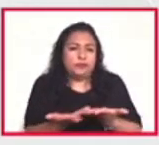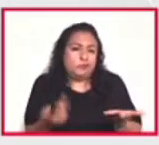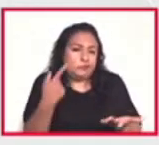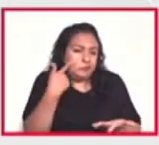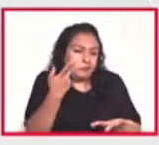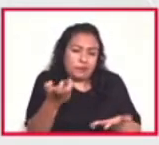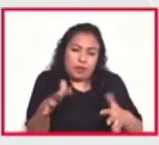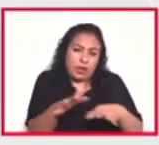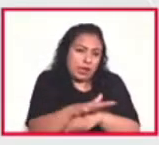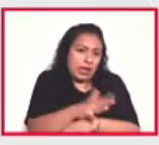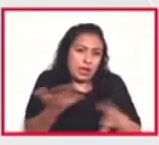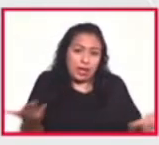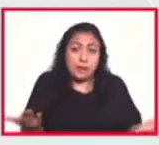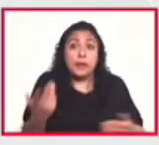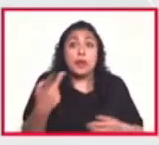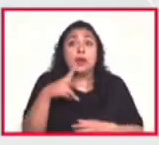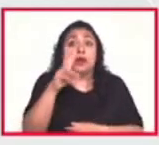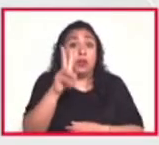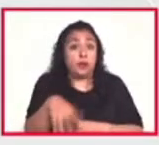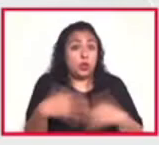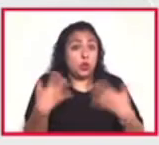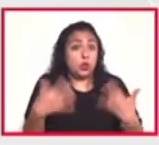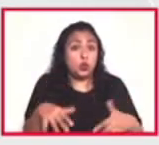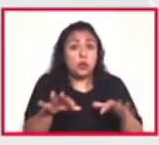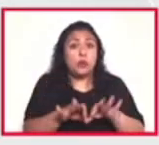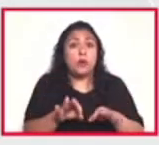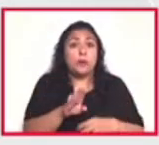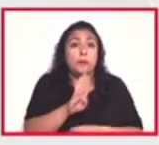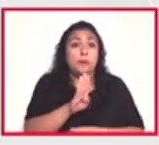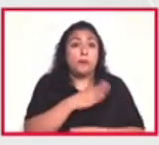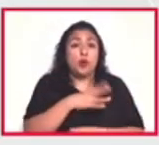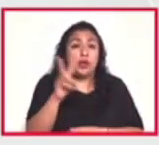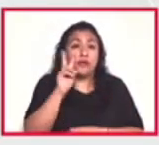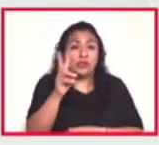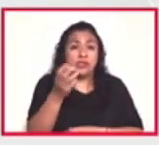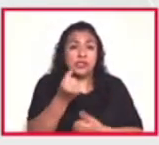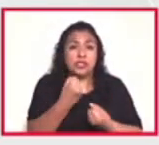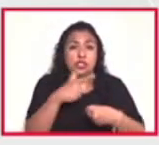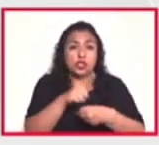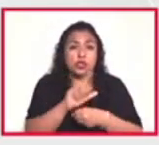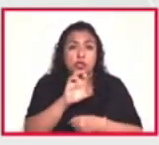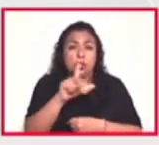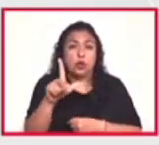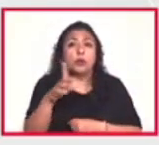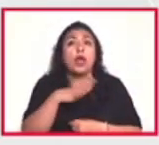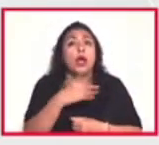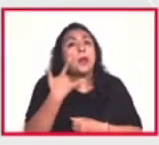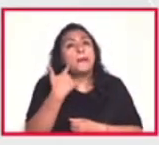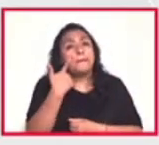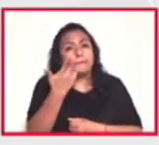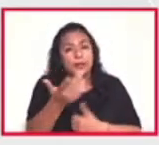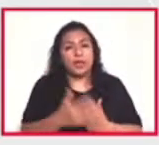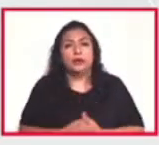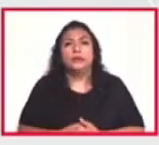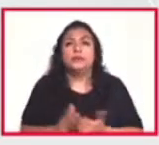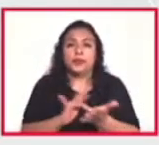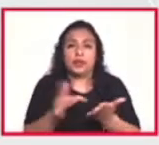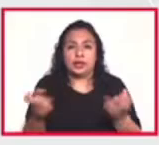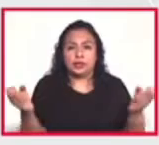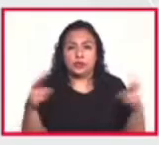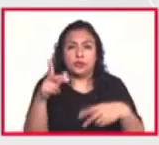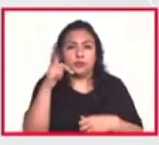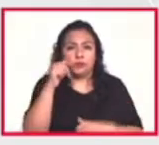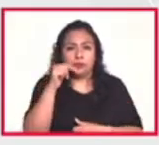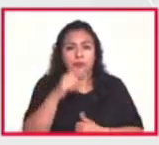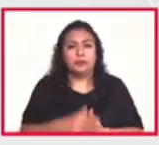ha cambiado, pero es la gran diva del Buenavista Social Club y con una gran carrera como solista. Vamos a disfrutarlo, Rafa. Muchas gracias, nos vemos mañana.